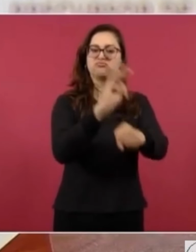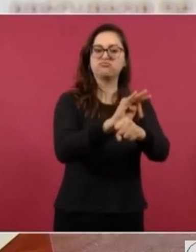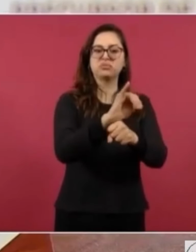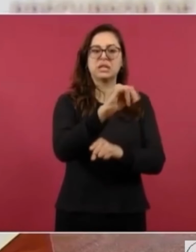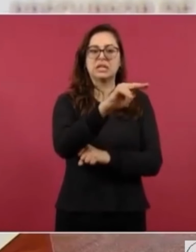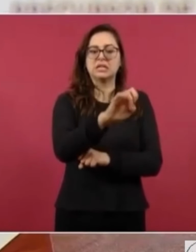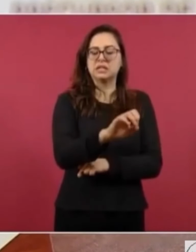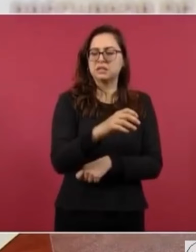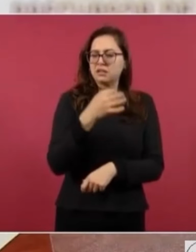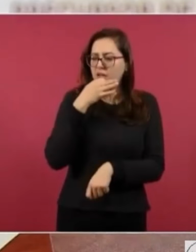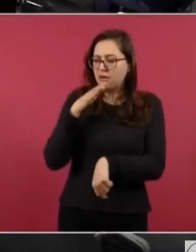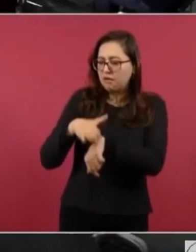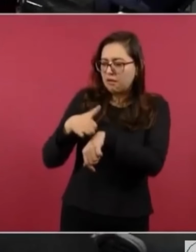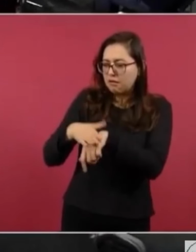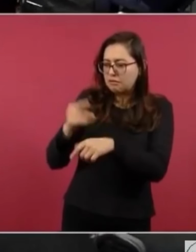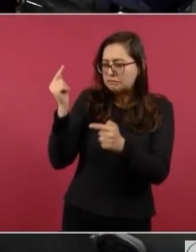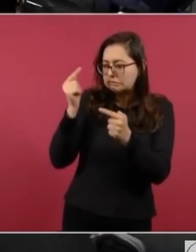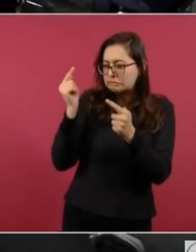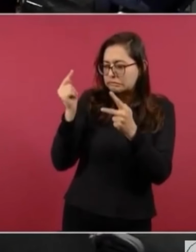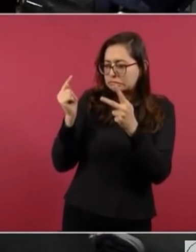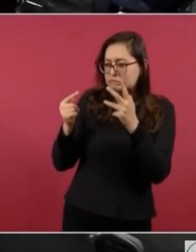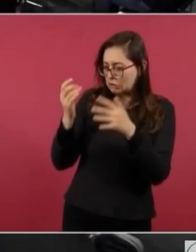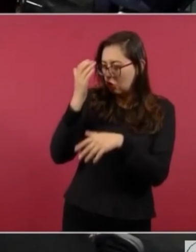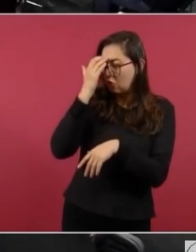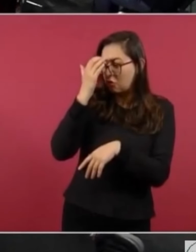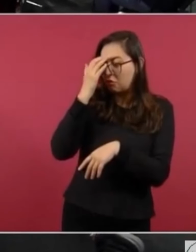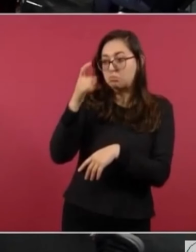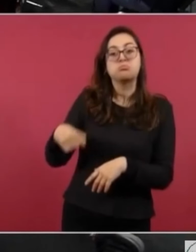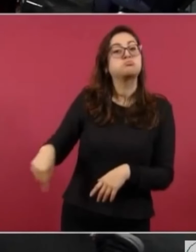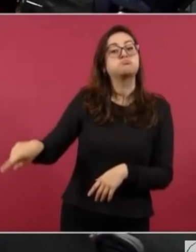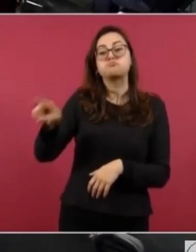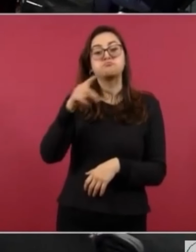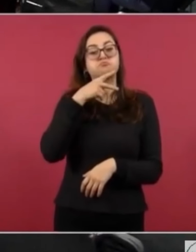se opusieron, porque los manipularon